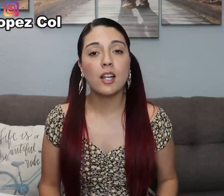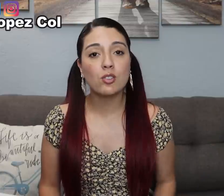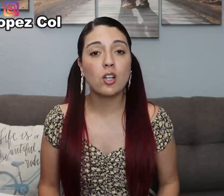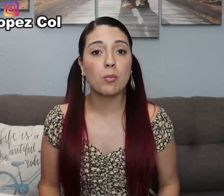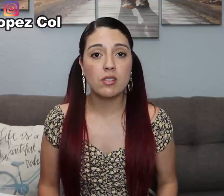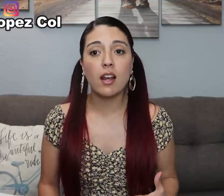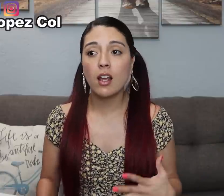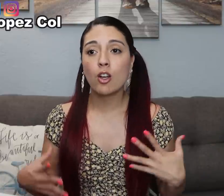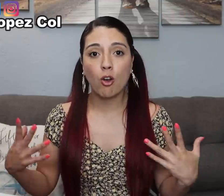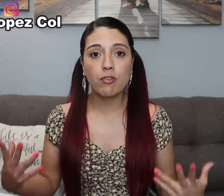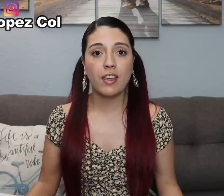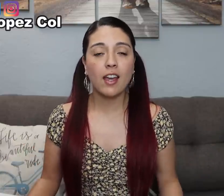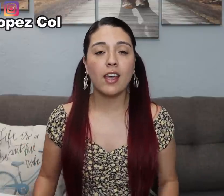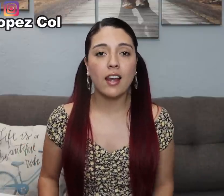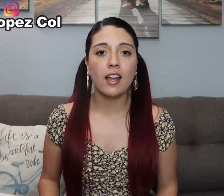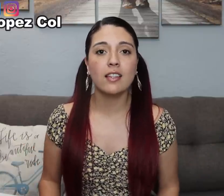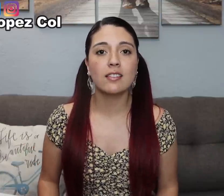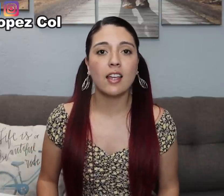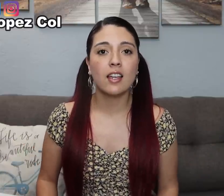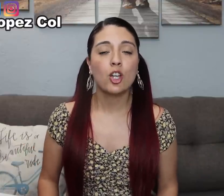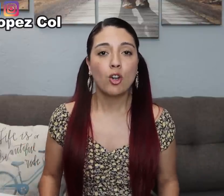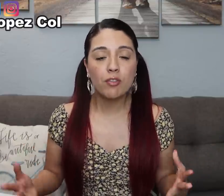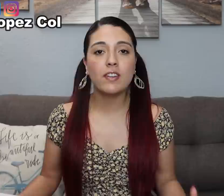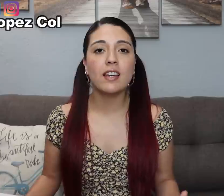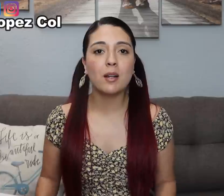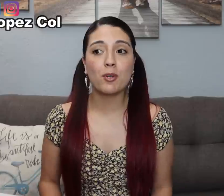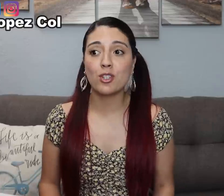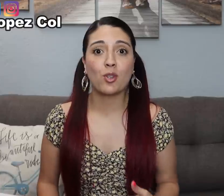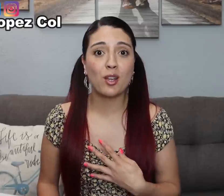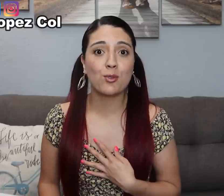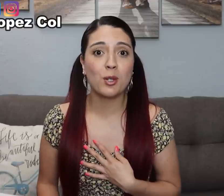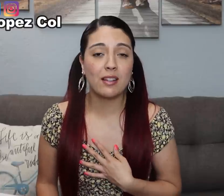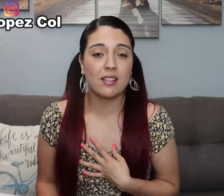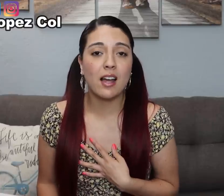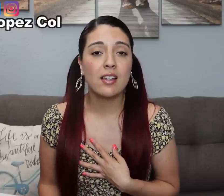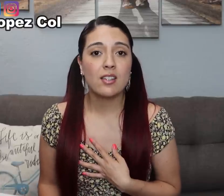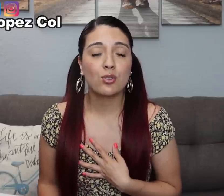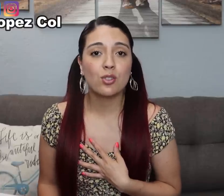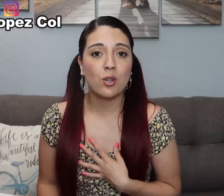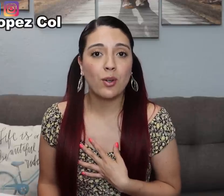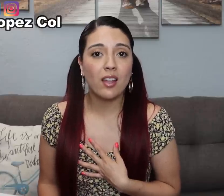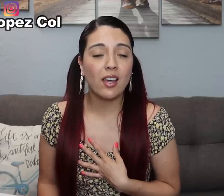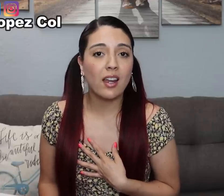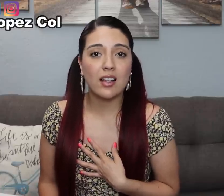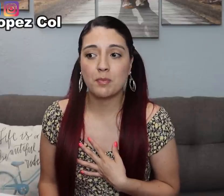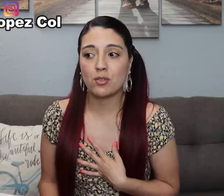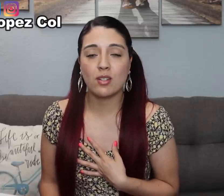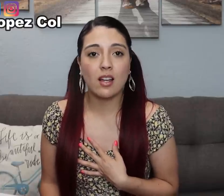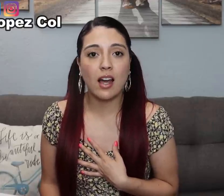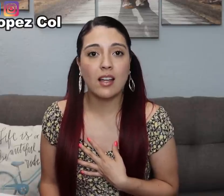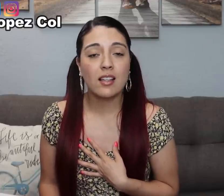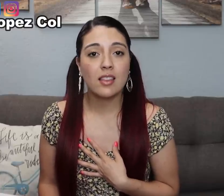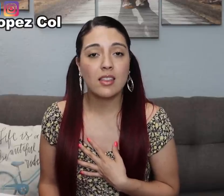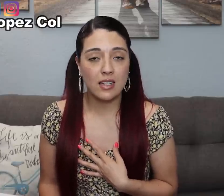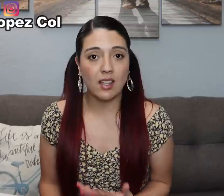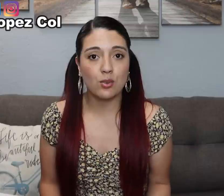3000 siglos y como dice él, confíe en la gente, confíe en el proceso, que inclusive él decía, yo estoy segura de que las personas